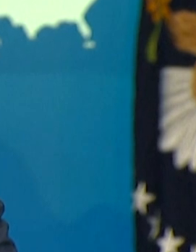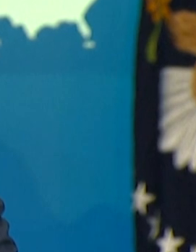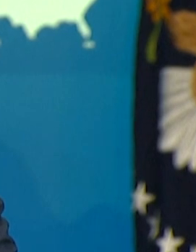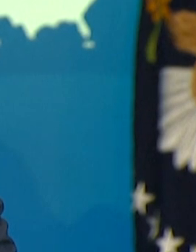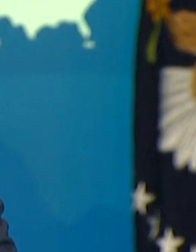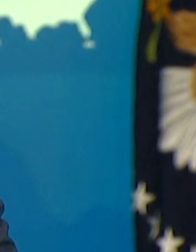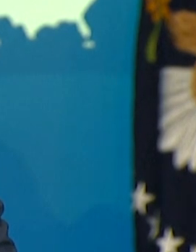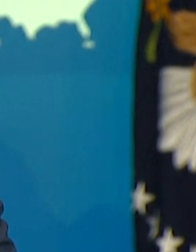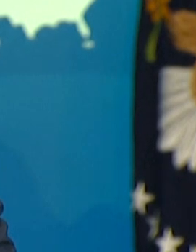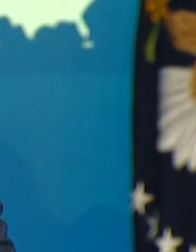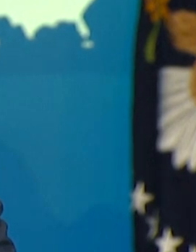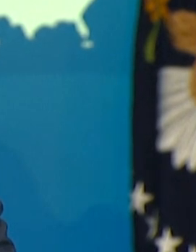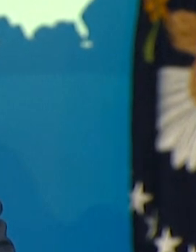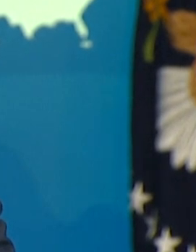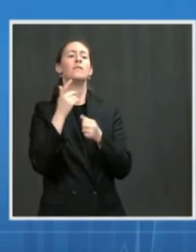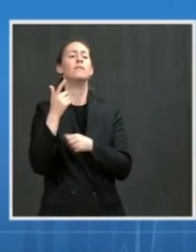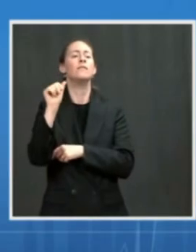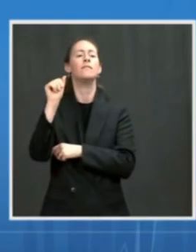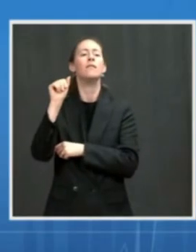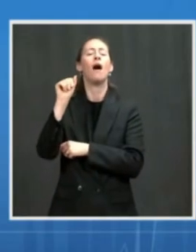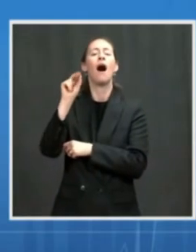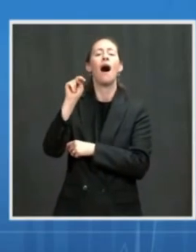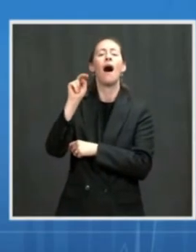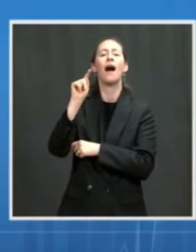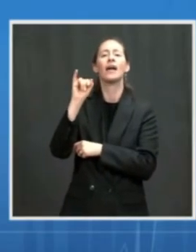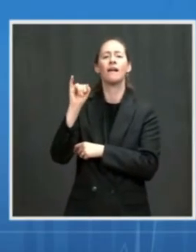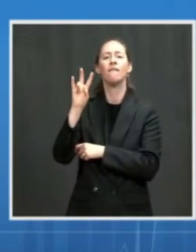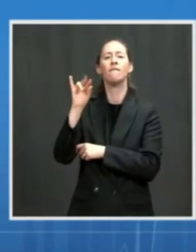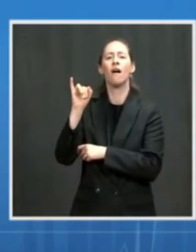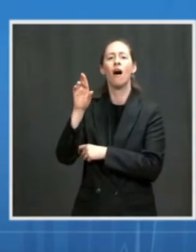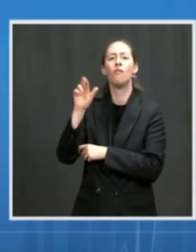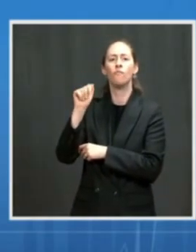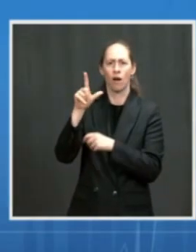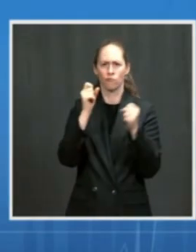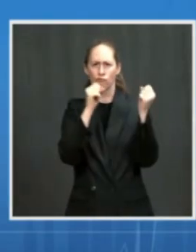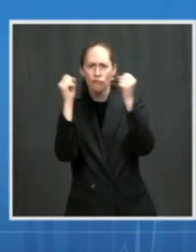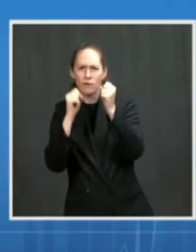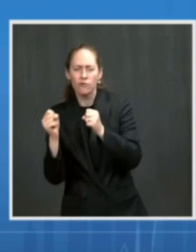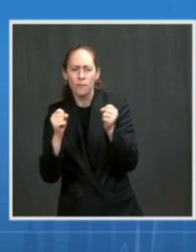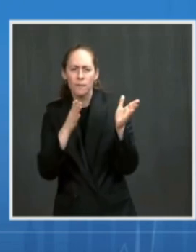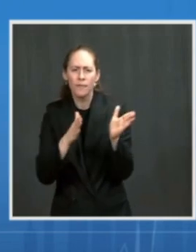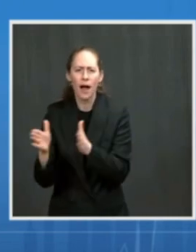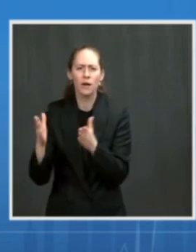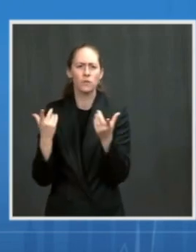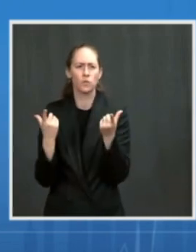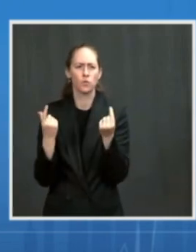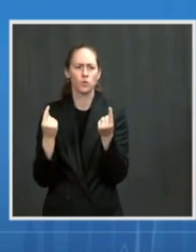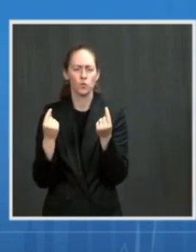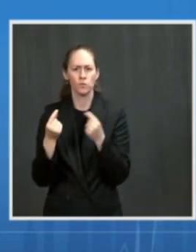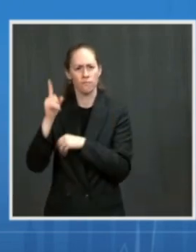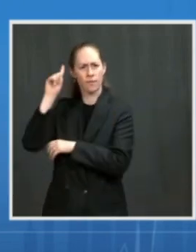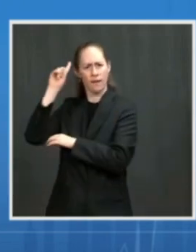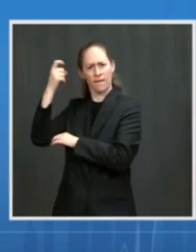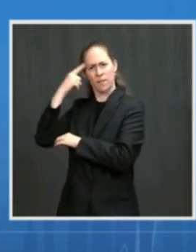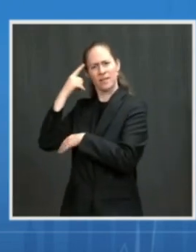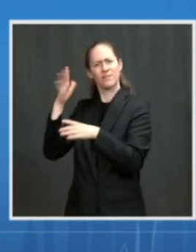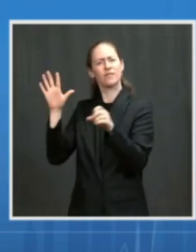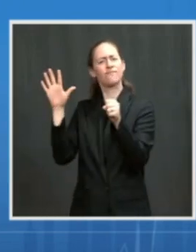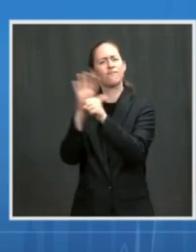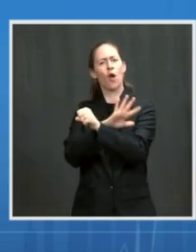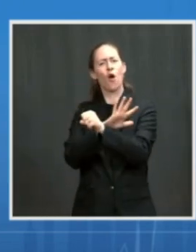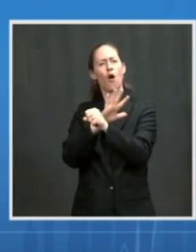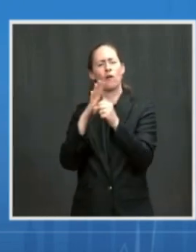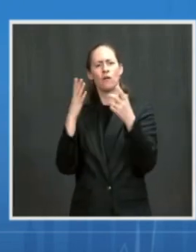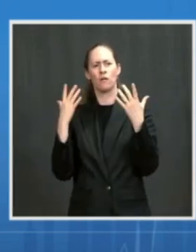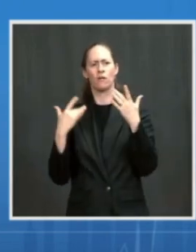de dólares para ese frente es todo un esfuerzo del gobierno destinado a desarrollar la próxima